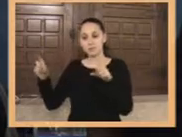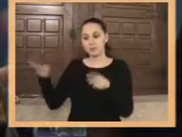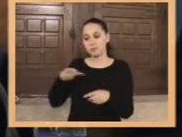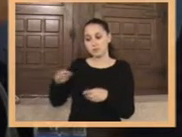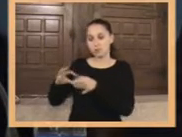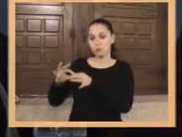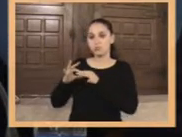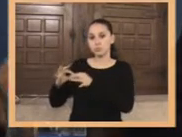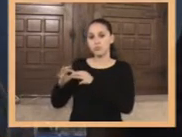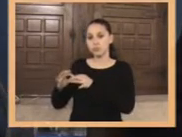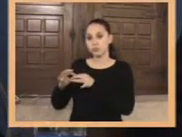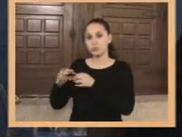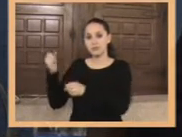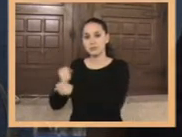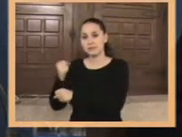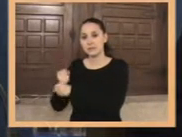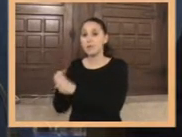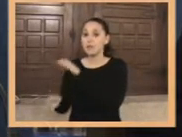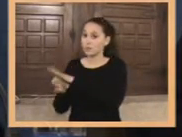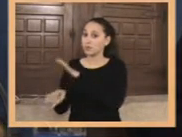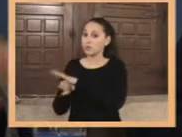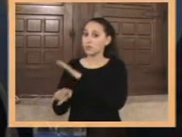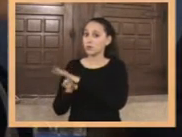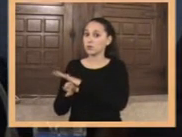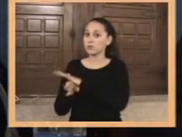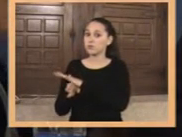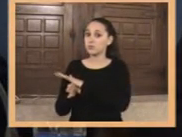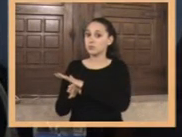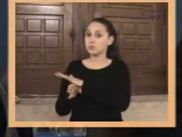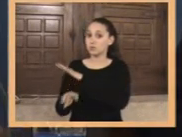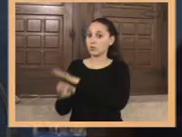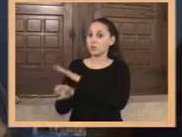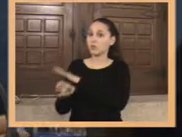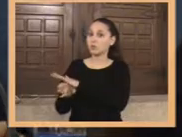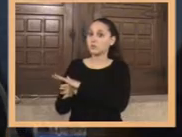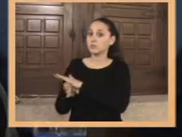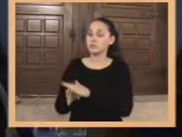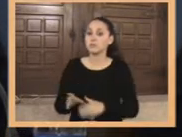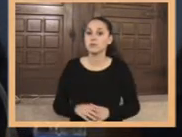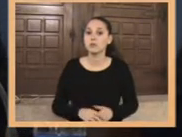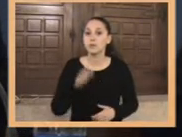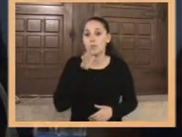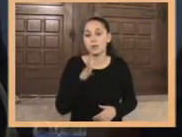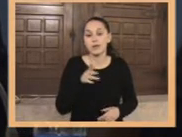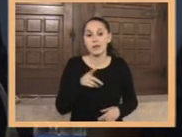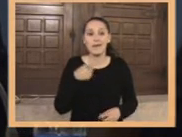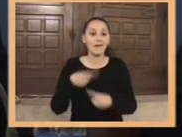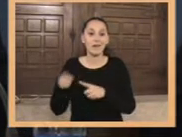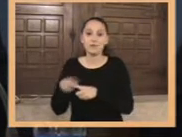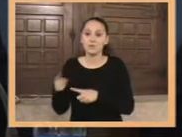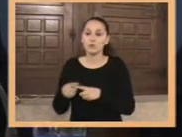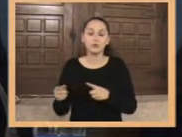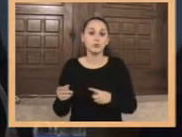en este país la única compañía que puede dar esos servicios es Movistar, hasta que no se liberalicen determinadas cuestiones que lleva a efecto